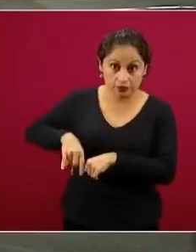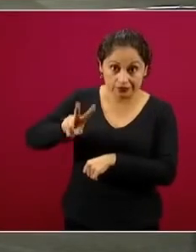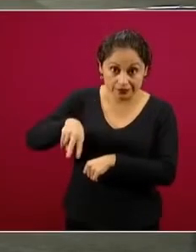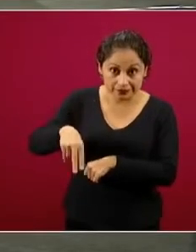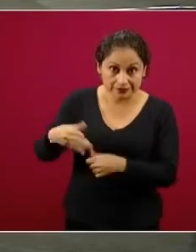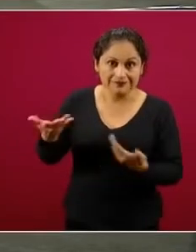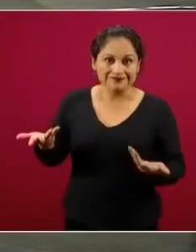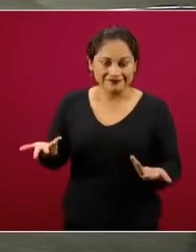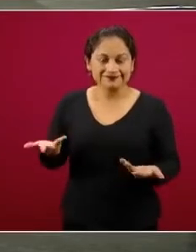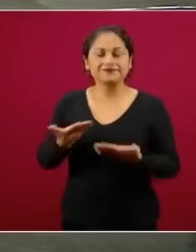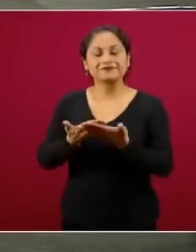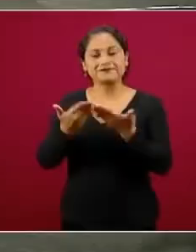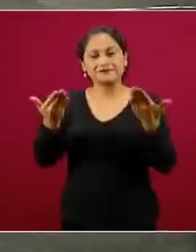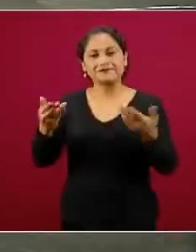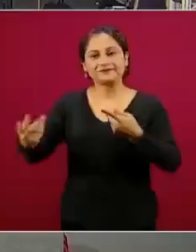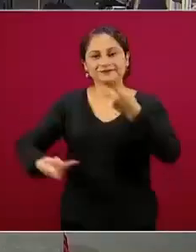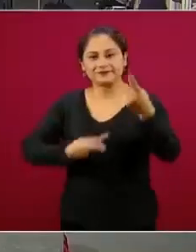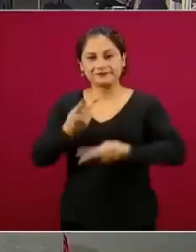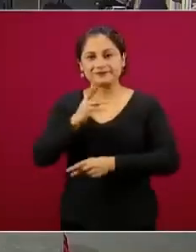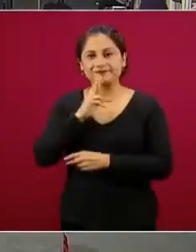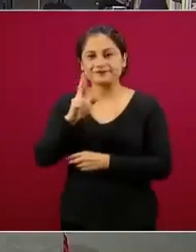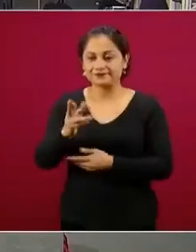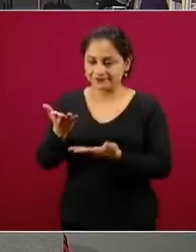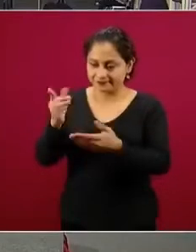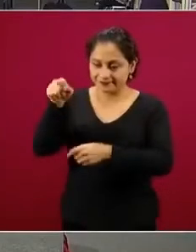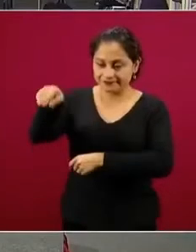empezar con usted, por favor.